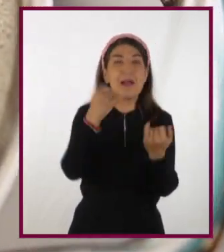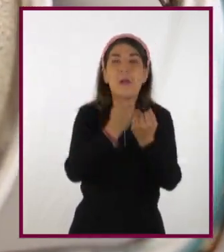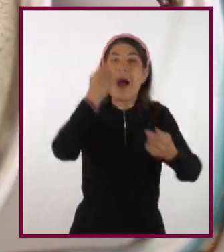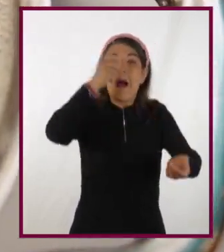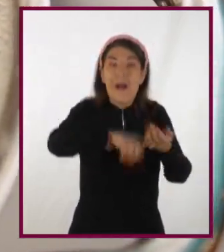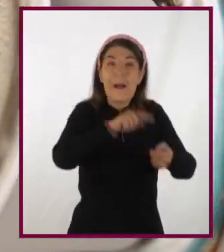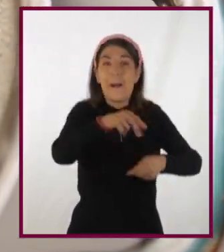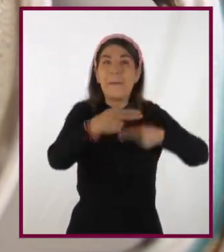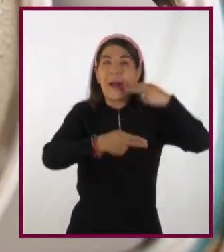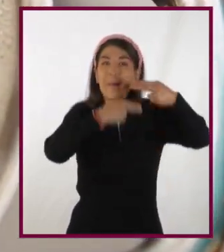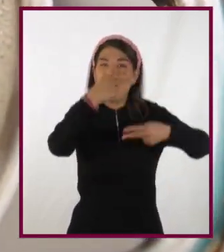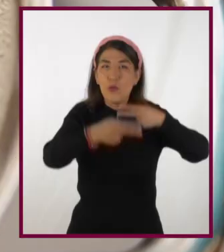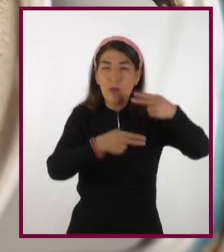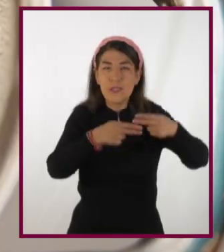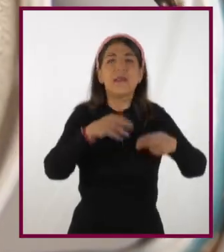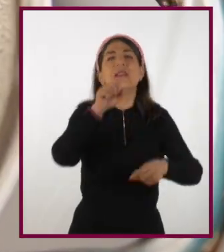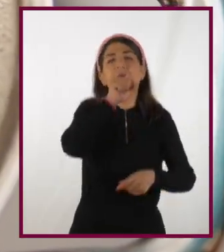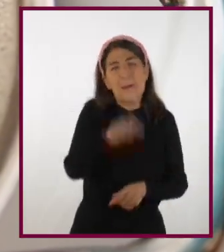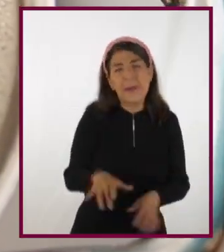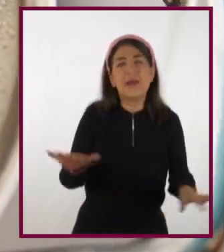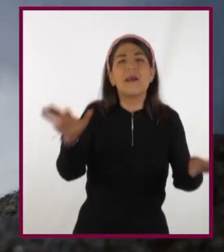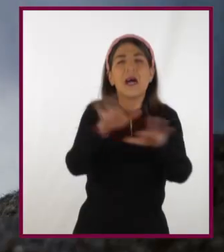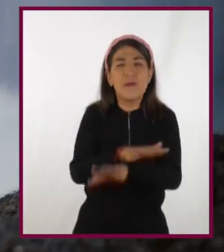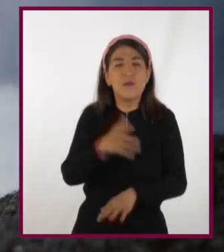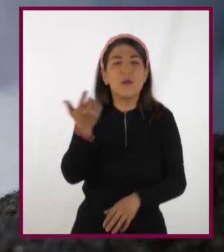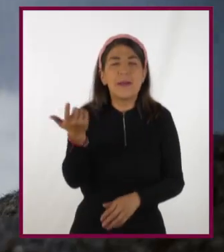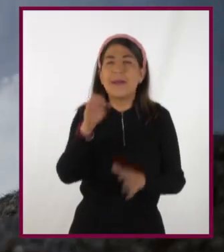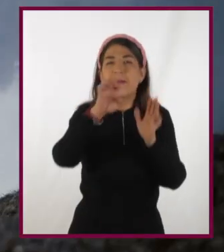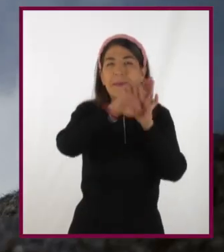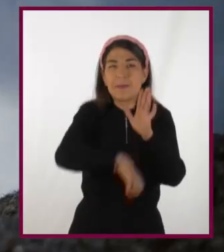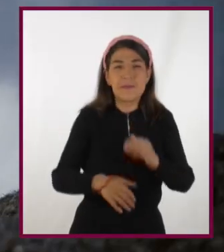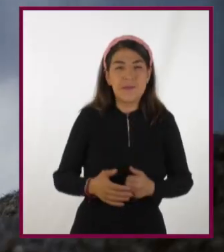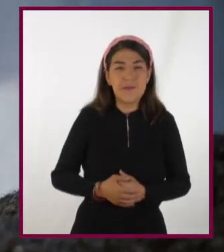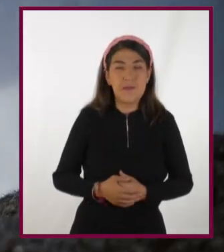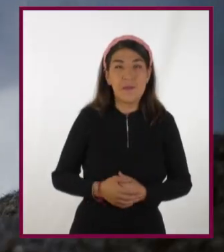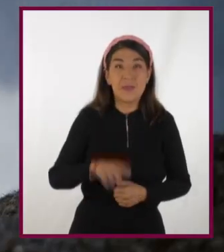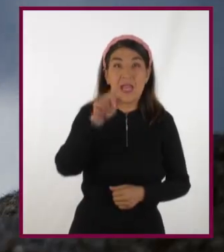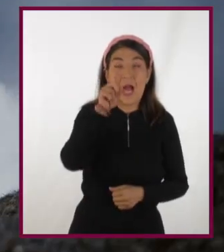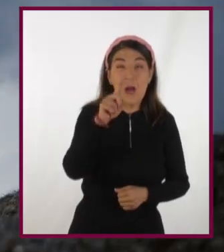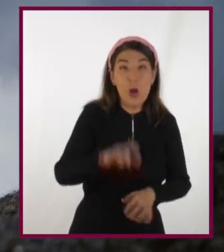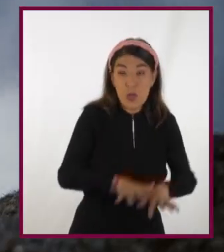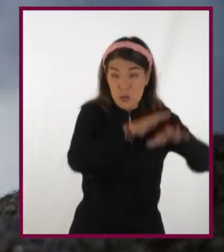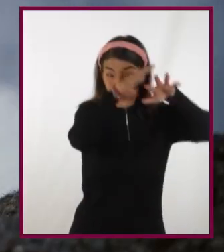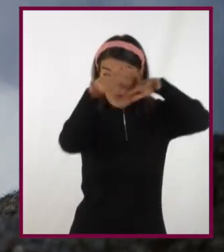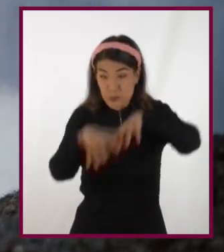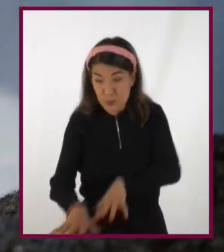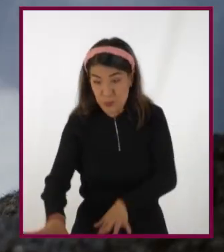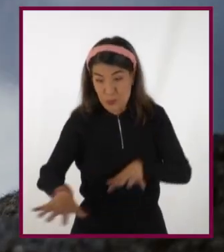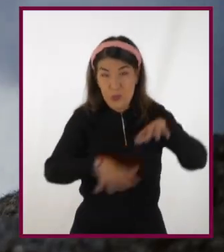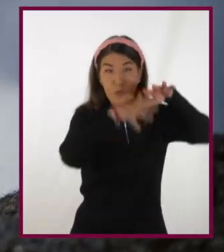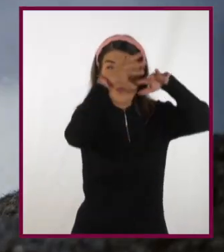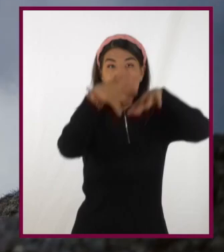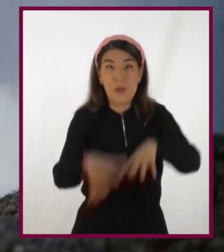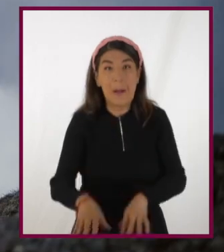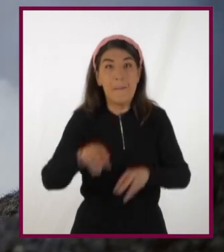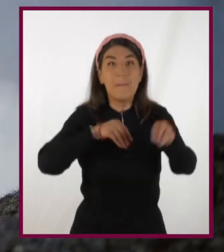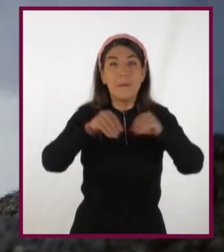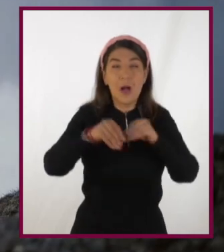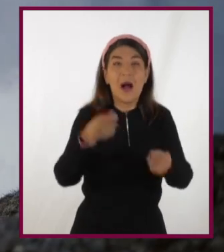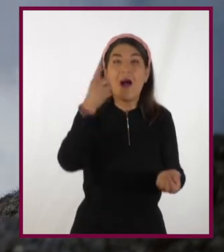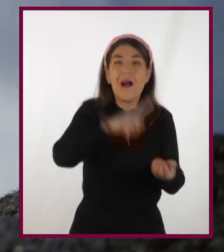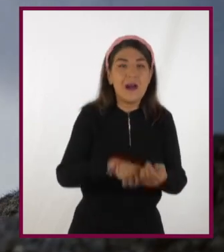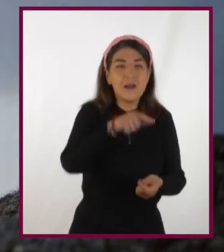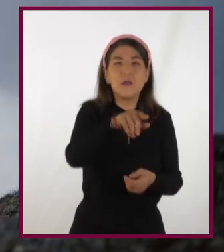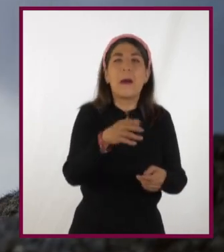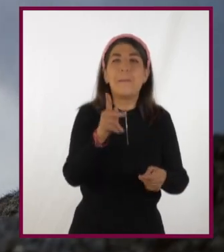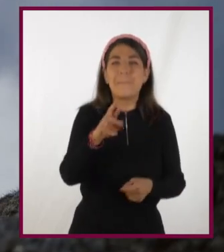sino del vapor dentro del agua. Pero también la presión puede cambiar, por ejemplo, si el agua está en movimiento. Cuando el agua fluye, entonces la presión